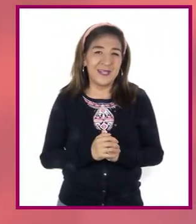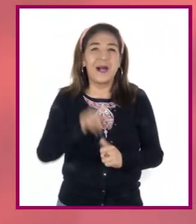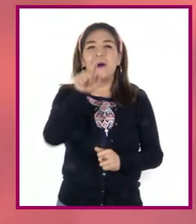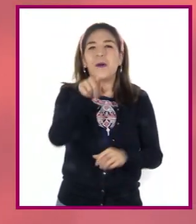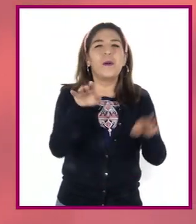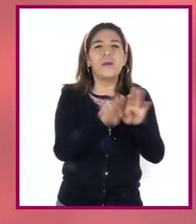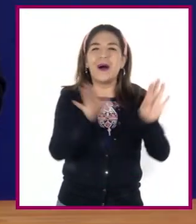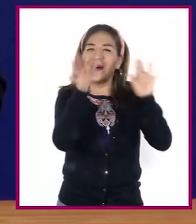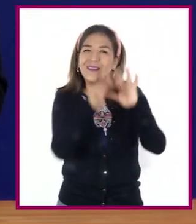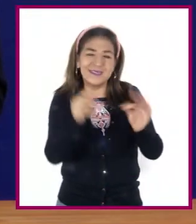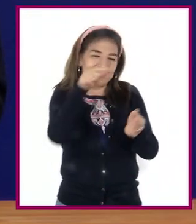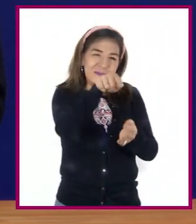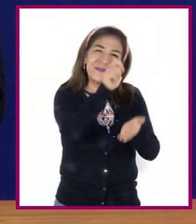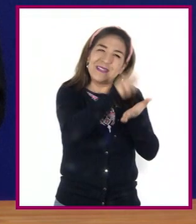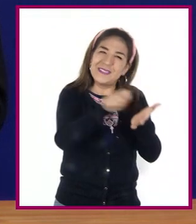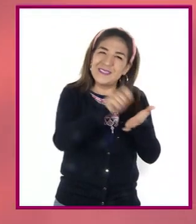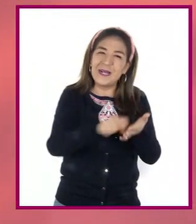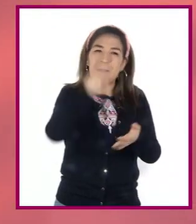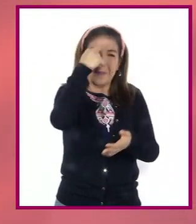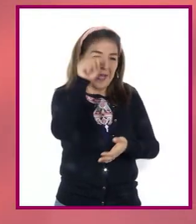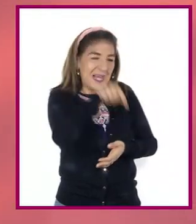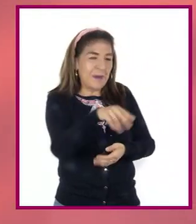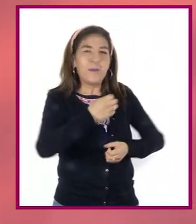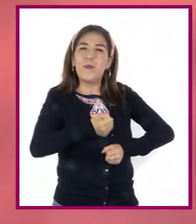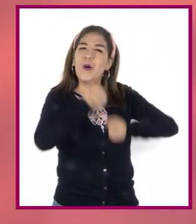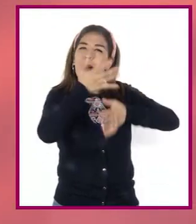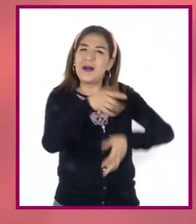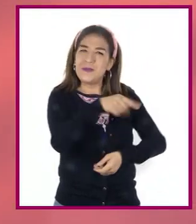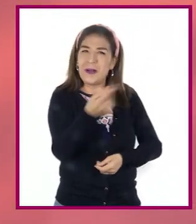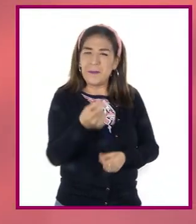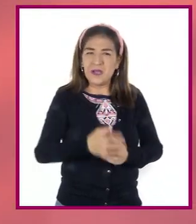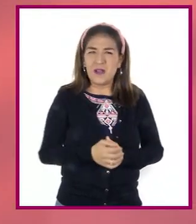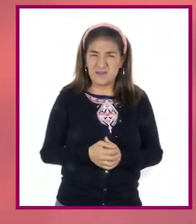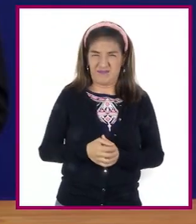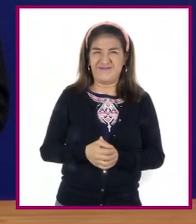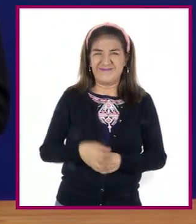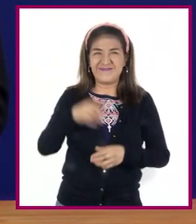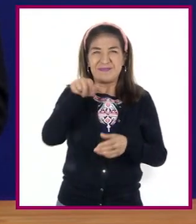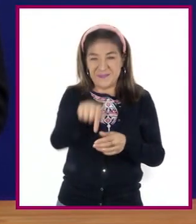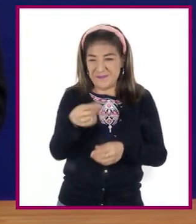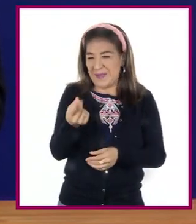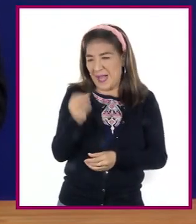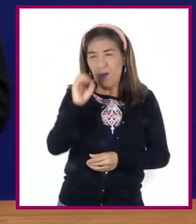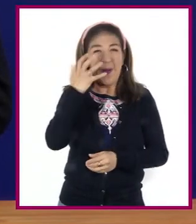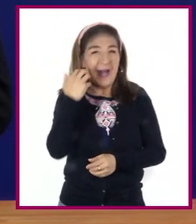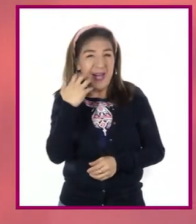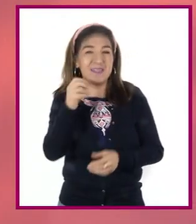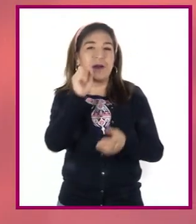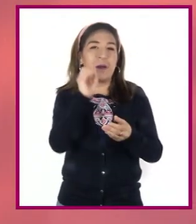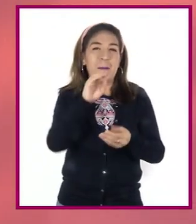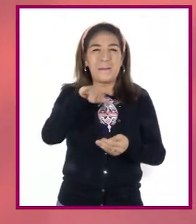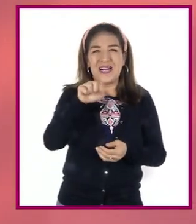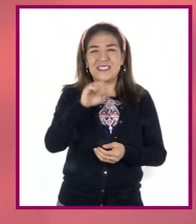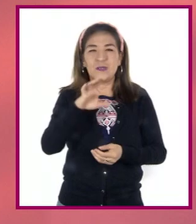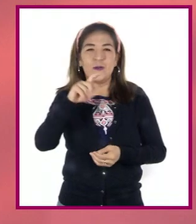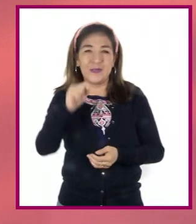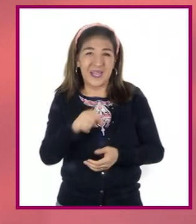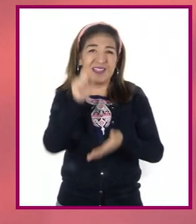para escribirle un poema? ¿Un poema a una mascota, profesora? Yo sí tengo un gatito al que quiero mucho, pero